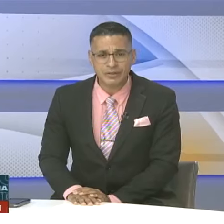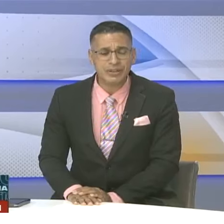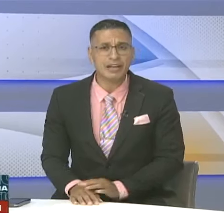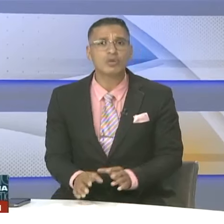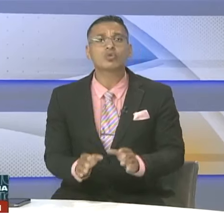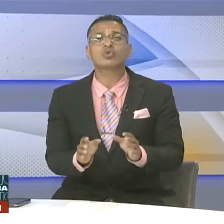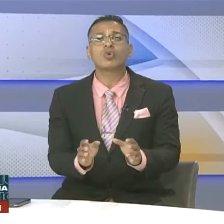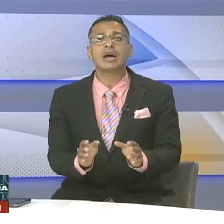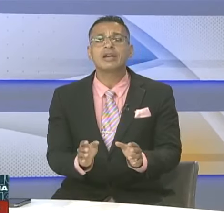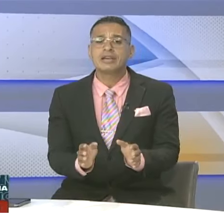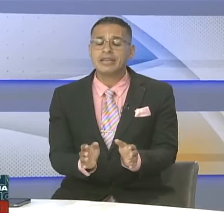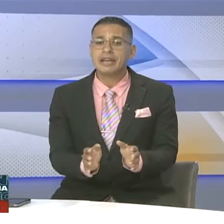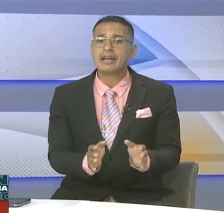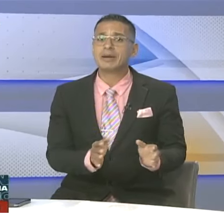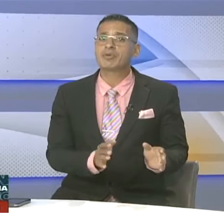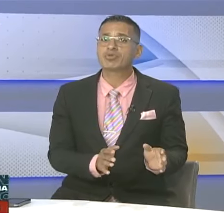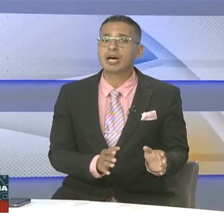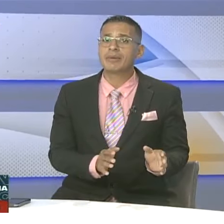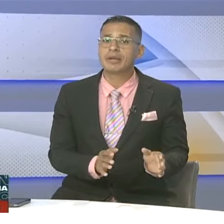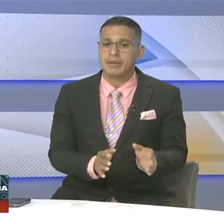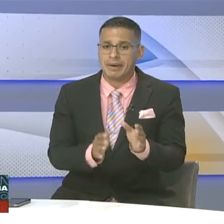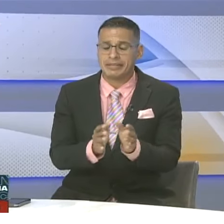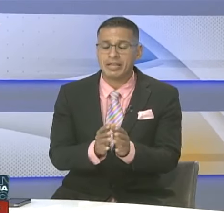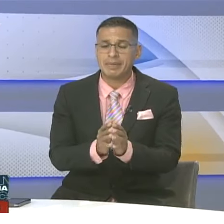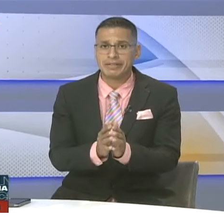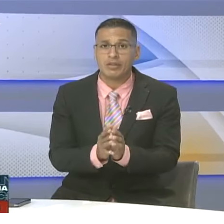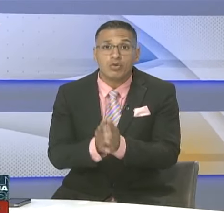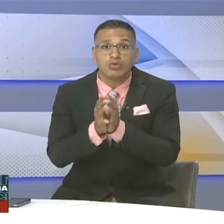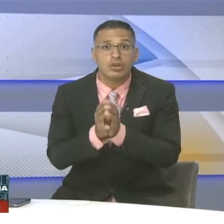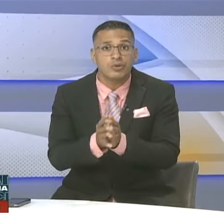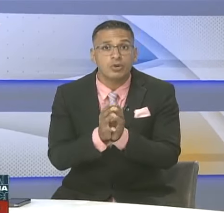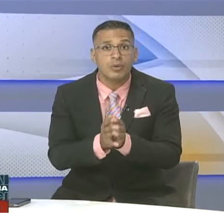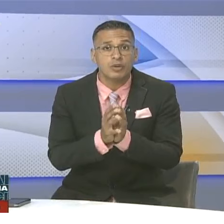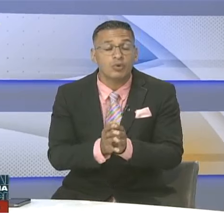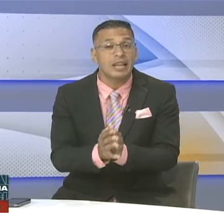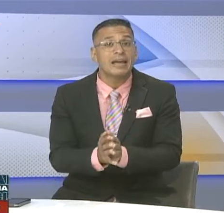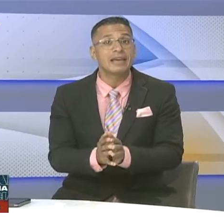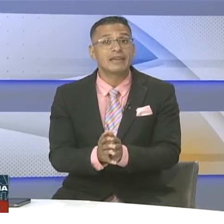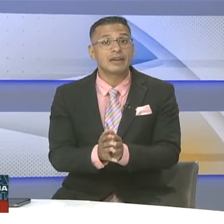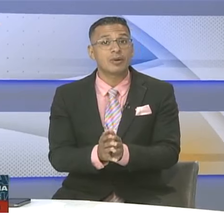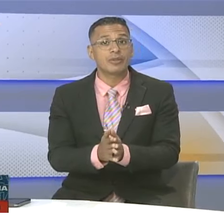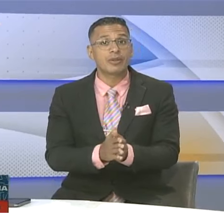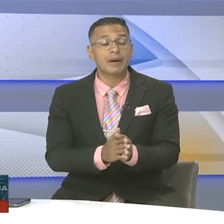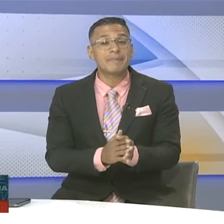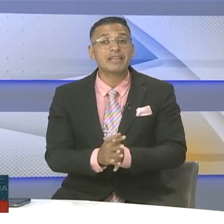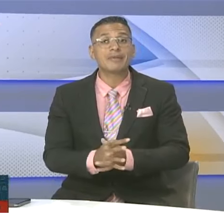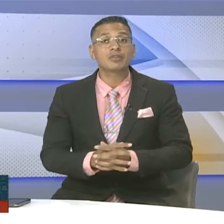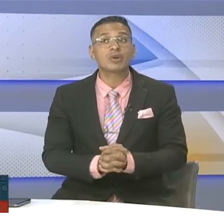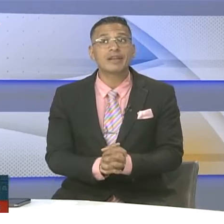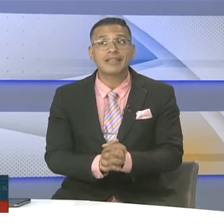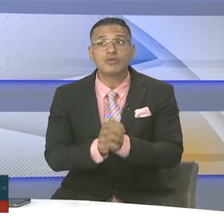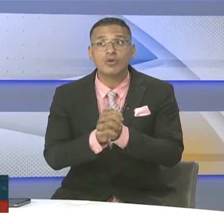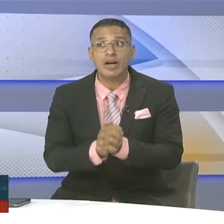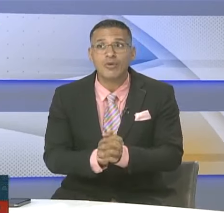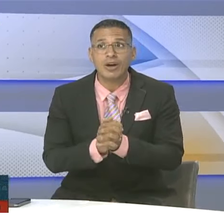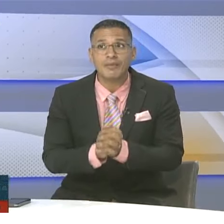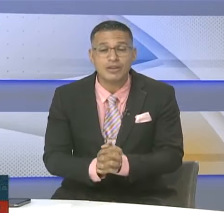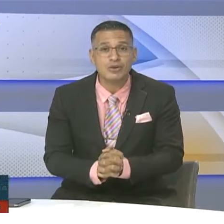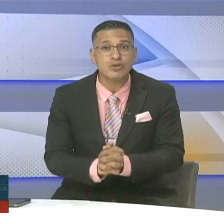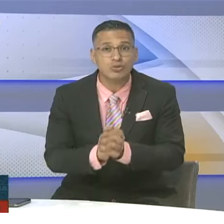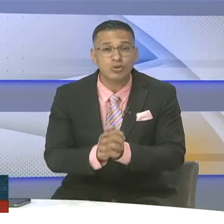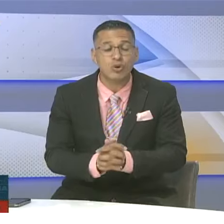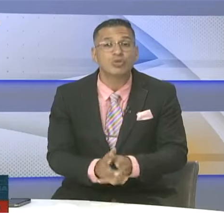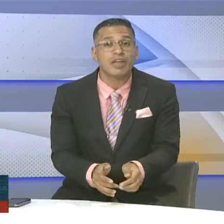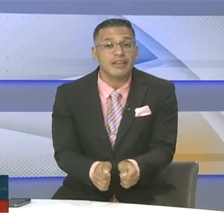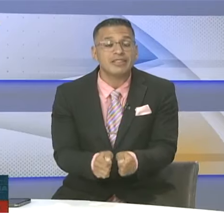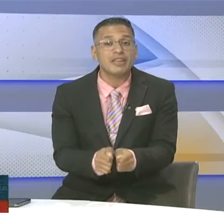esta hora se revisa la estructura y quién es el responsable de parte del Partido Socialista Unido de Venezuela y del Comando de Campaña Venezuela Extra, Diosdado